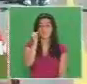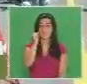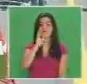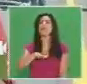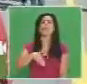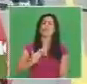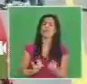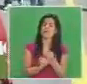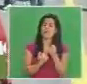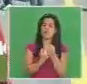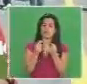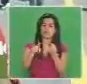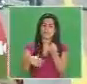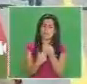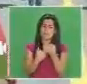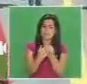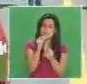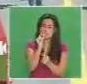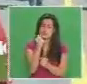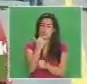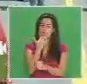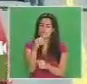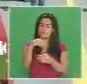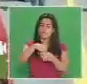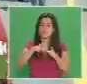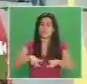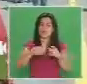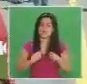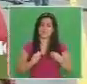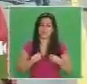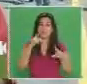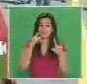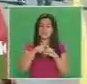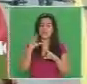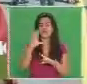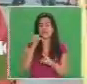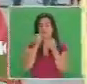aportar su granito de arena en su comunidad, en su sector, para que pueda así mantener nuestra ciudad en mejores condiciones. Por ahora.